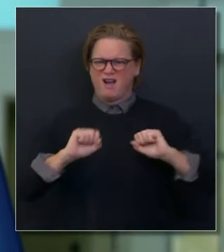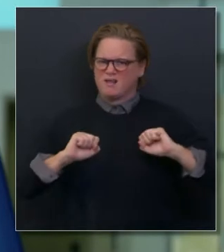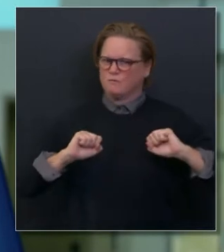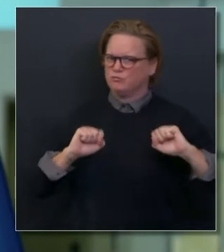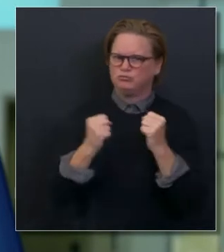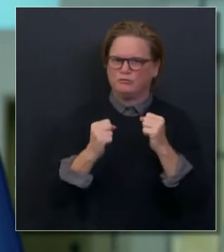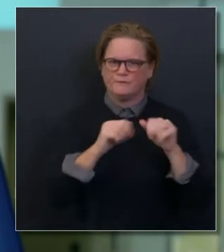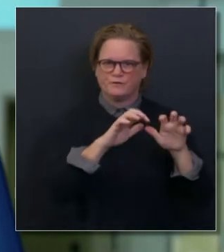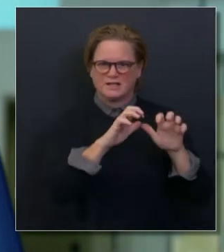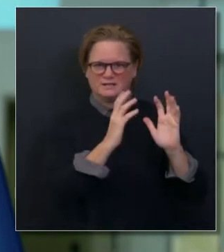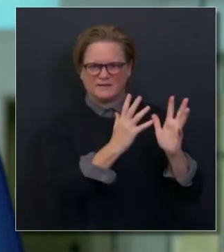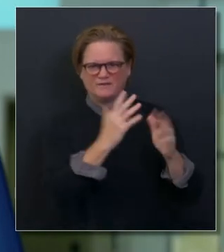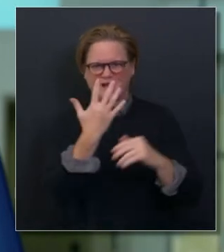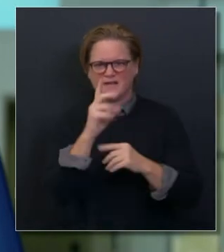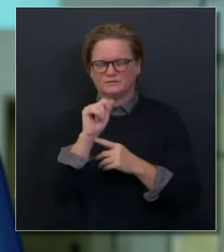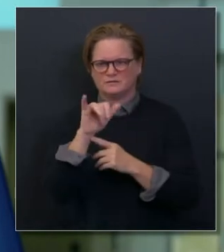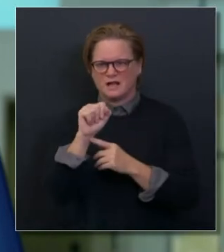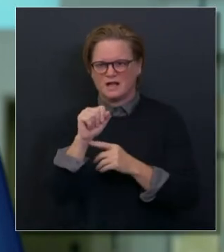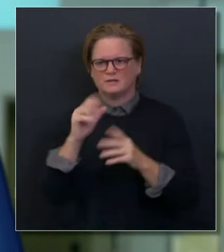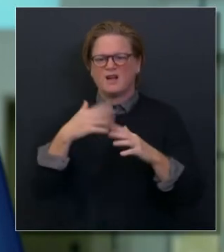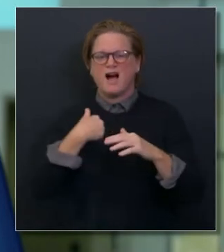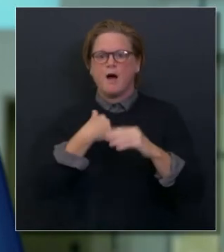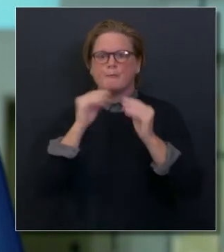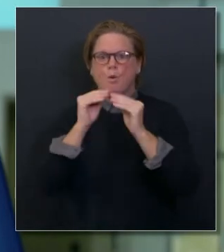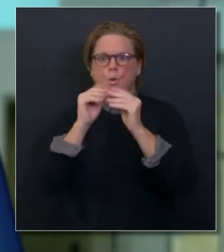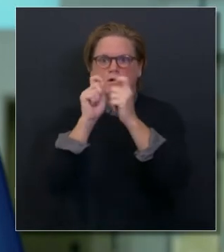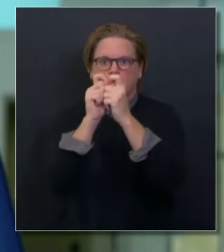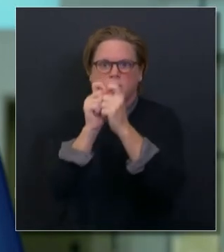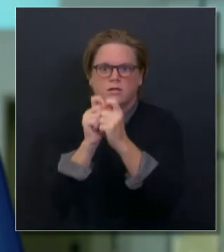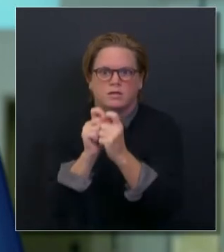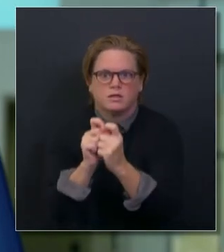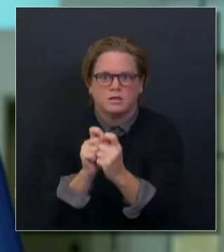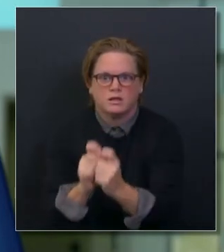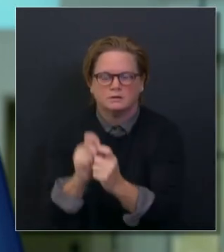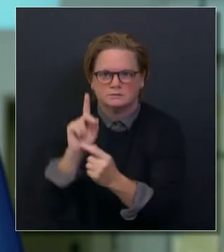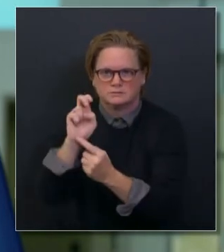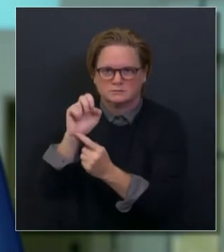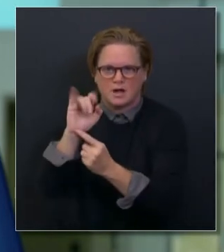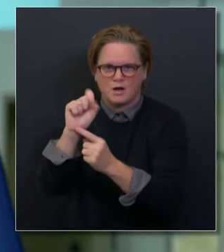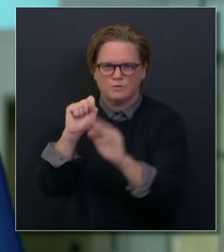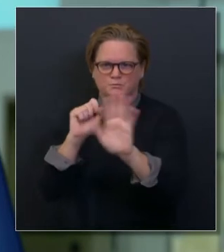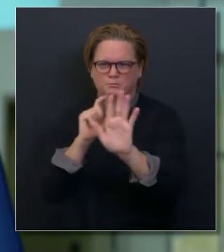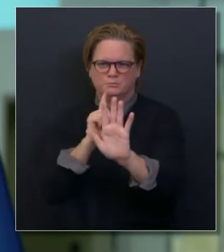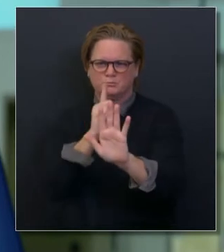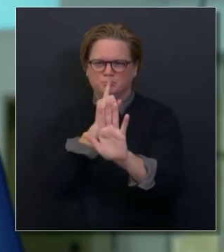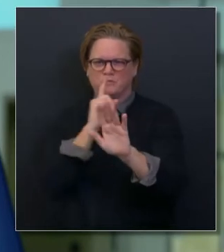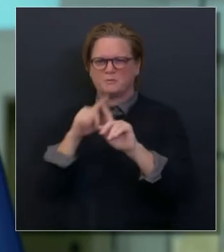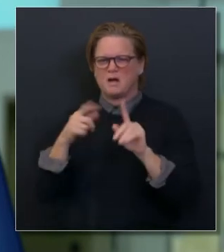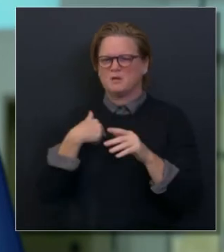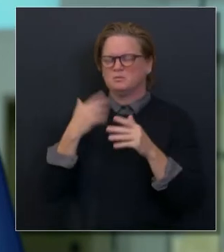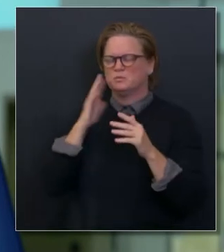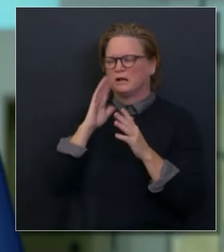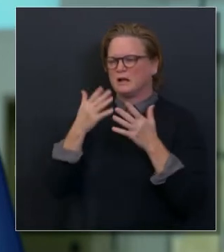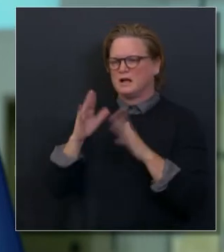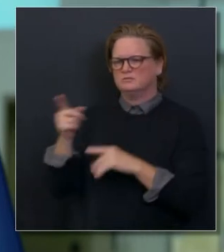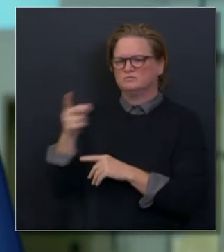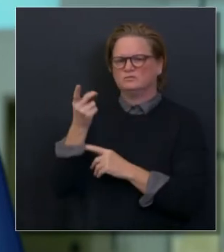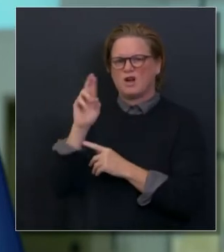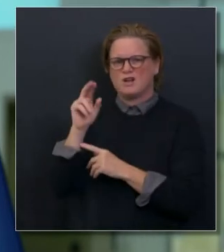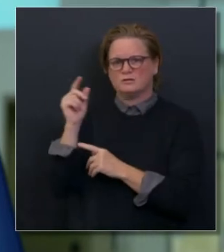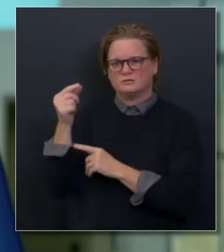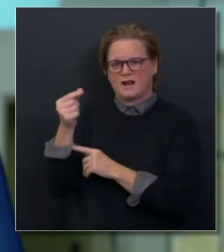suficientes. Sin adentrarme a los detalles, ayer estaba pensando, uno de los doctores dijo, pienso que voy